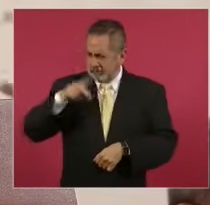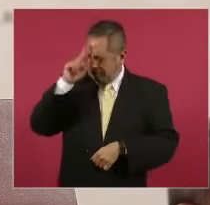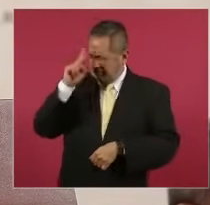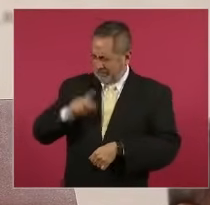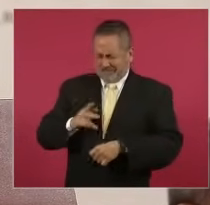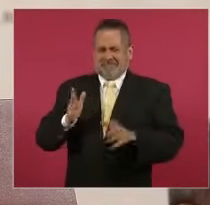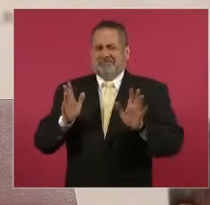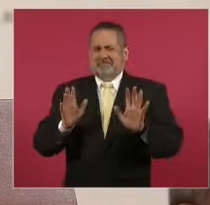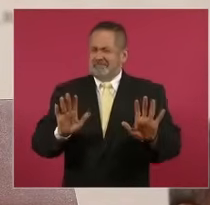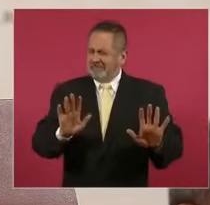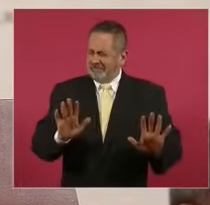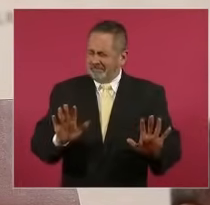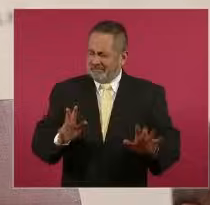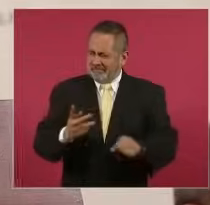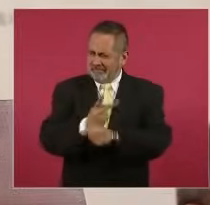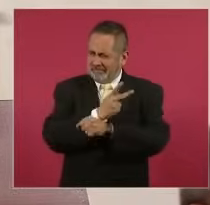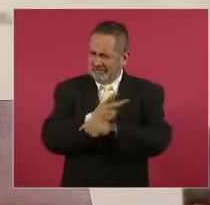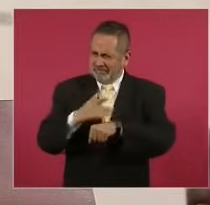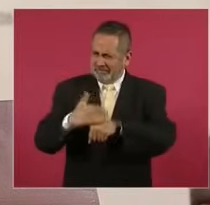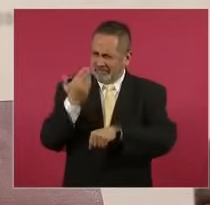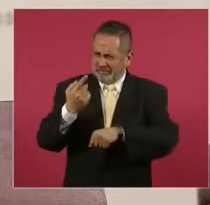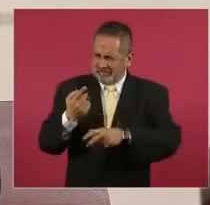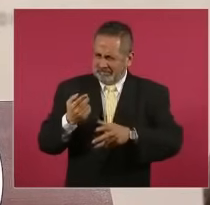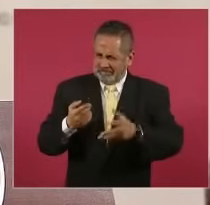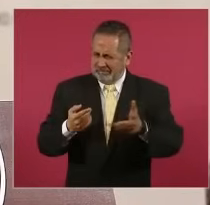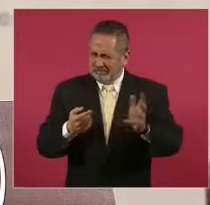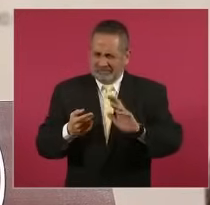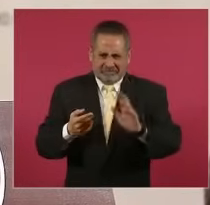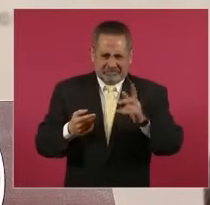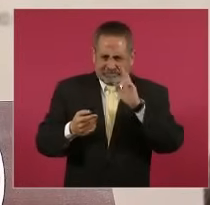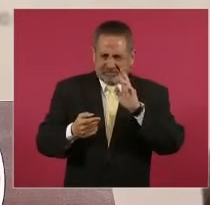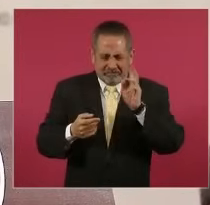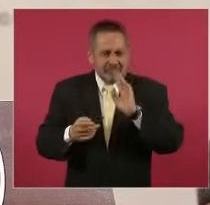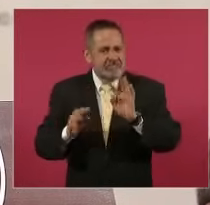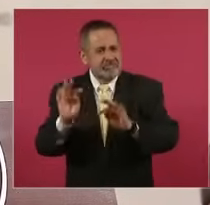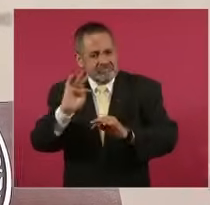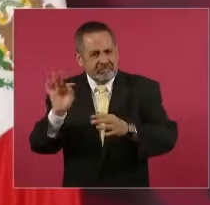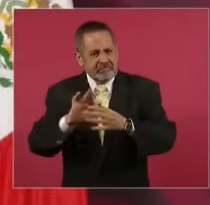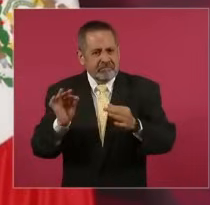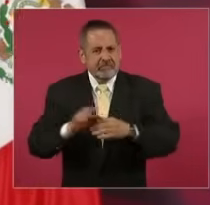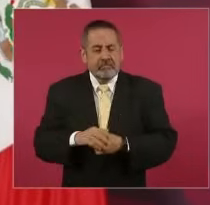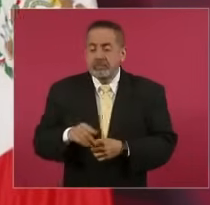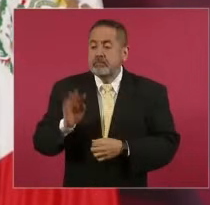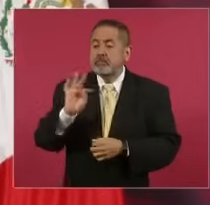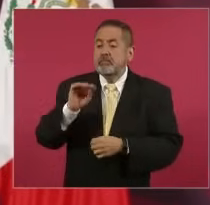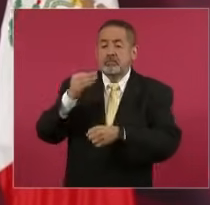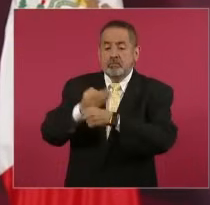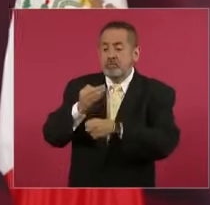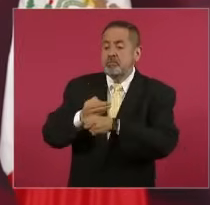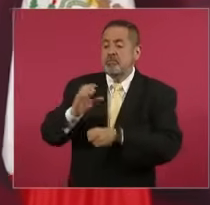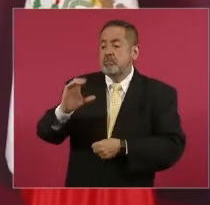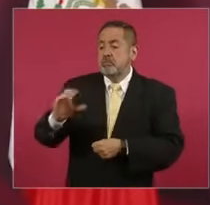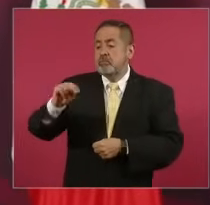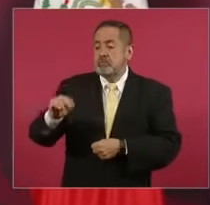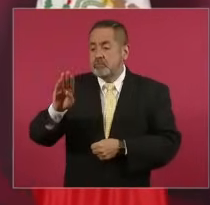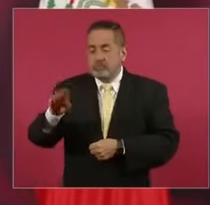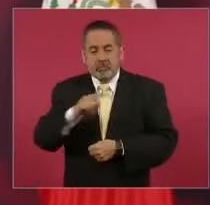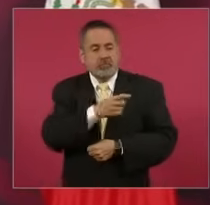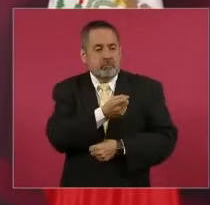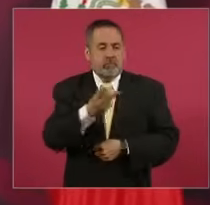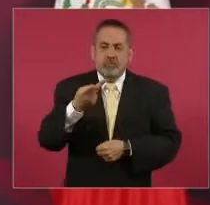¿Qué está sucediendo? Puede ser que ahora que existe la Comisión de Desaparecidos,